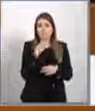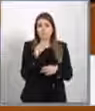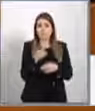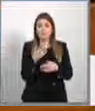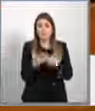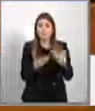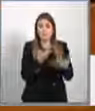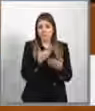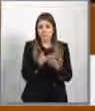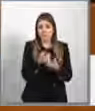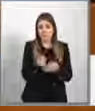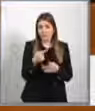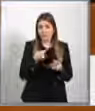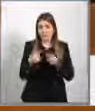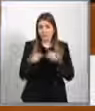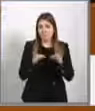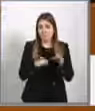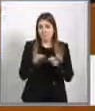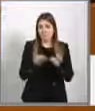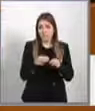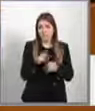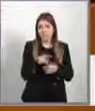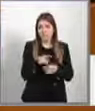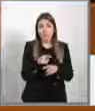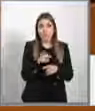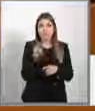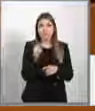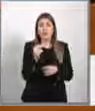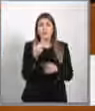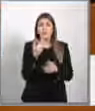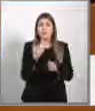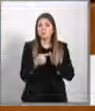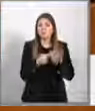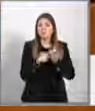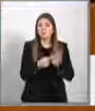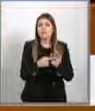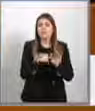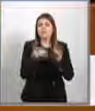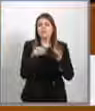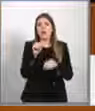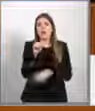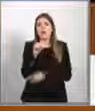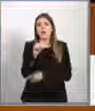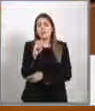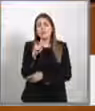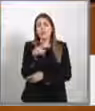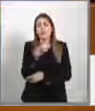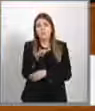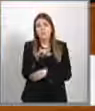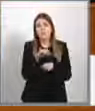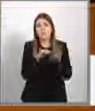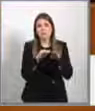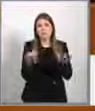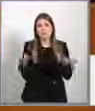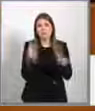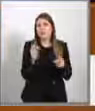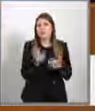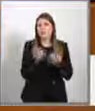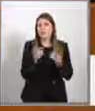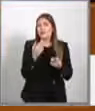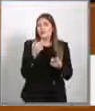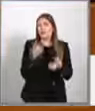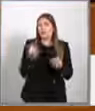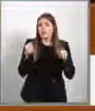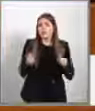una verdadera autonomía. De hecho, la limita seriamente. Por ejemplo, no le da seguridad presupuestal